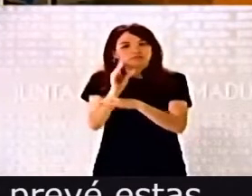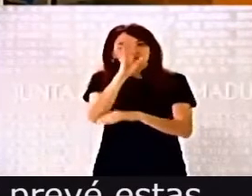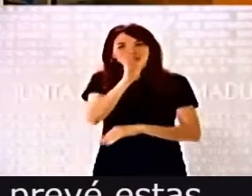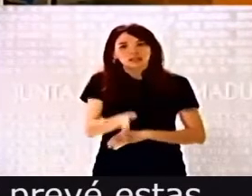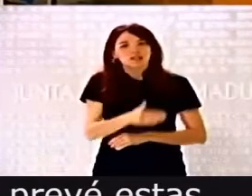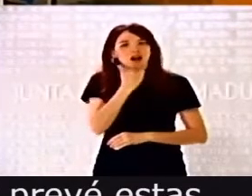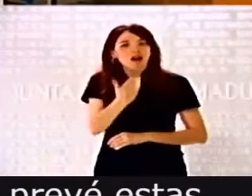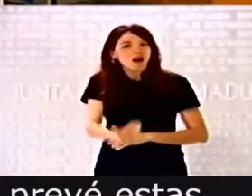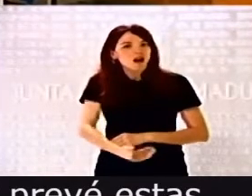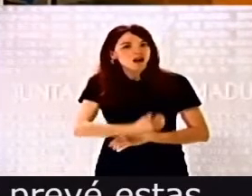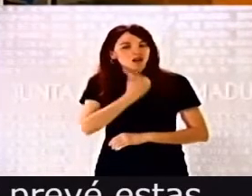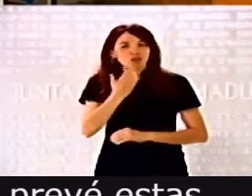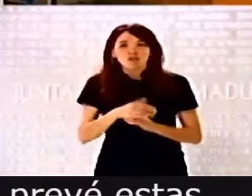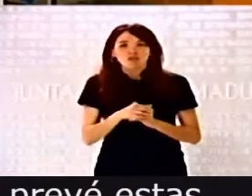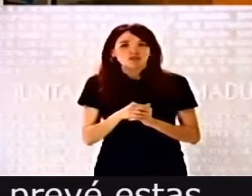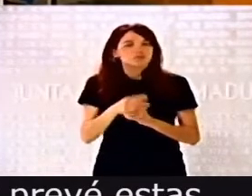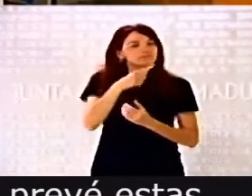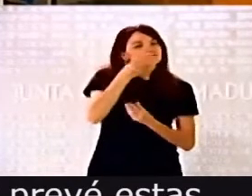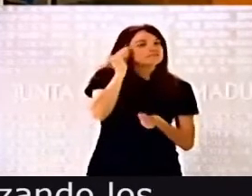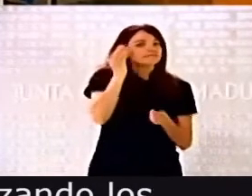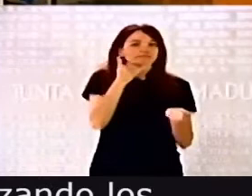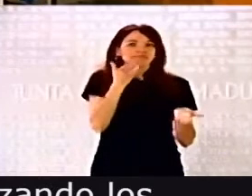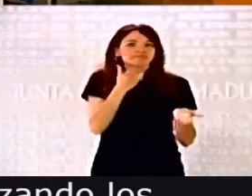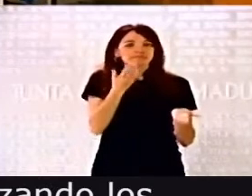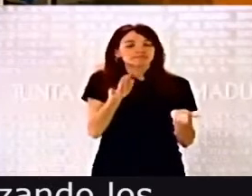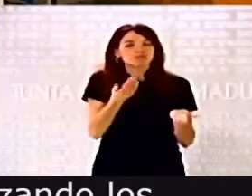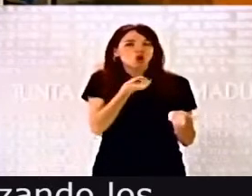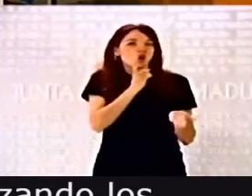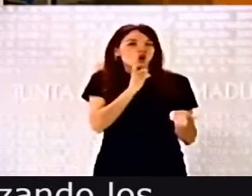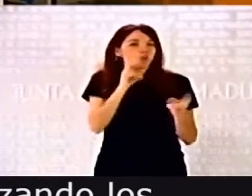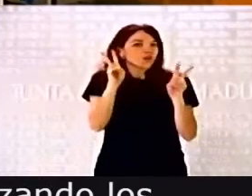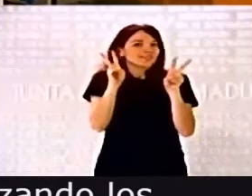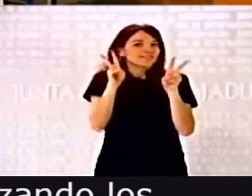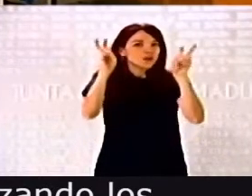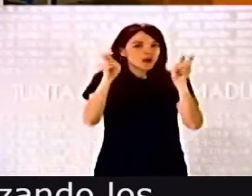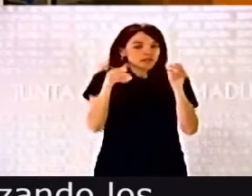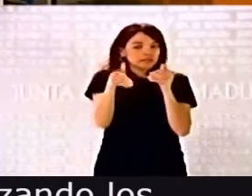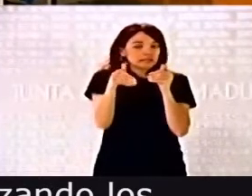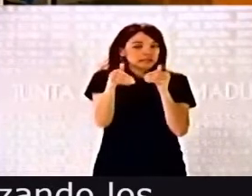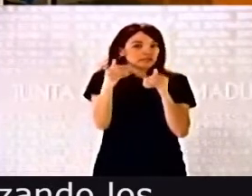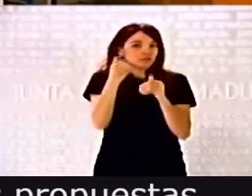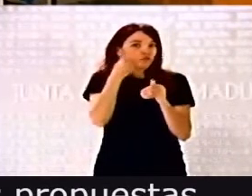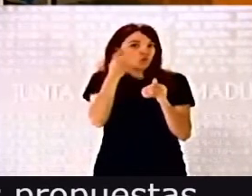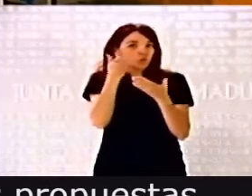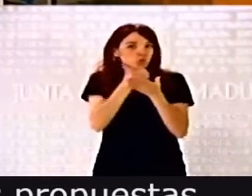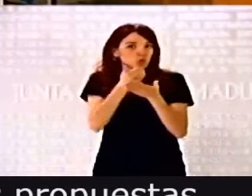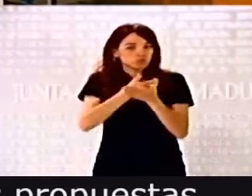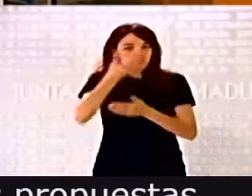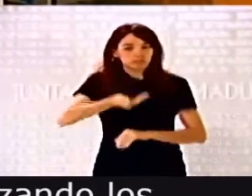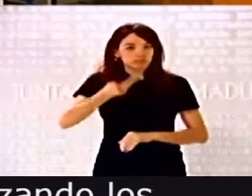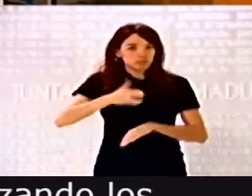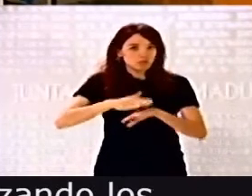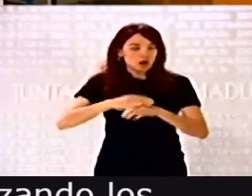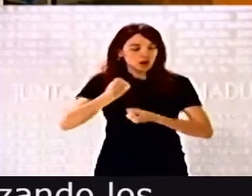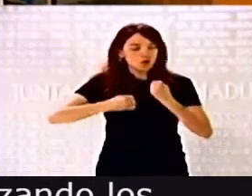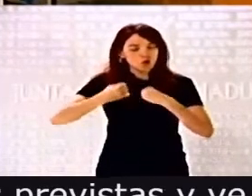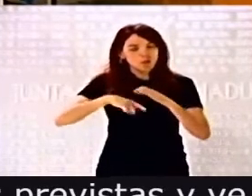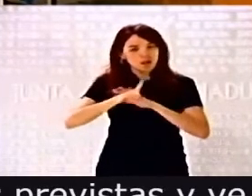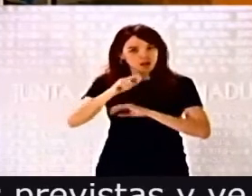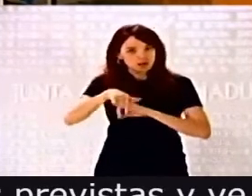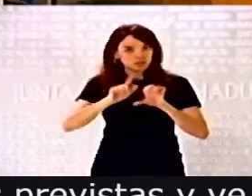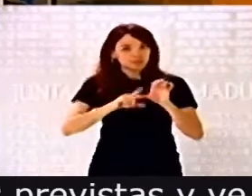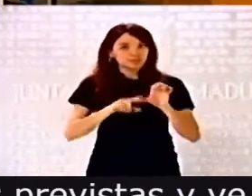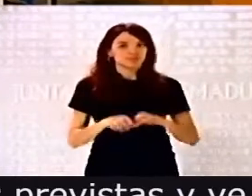directas previstas y bueno, cómo ve el tema de las próximas campañas, también muy importantes para la economía en